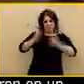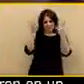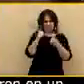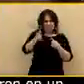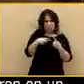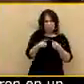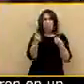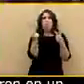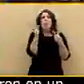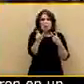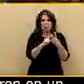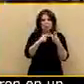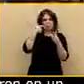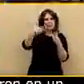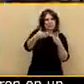económicas tiene el gobierno?